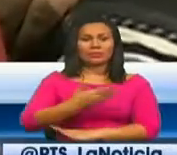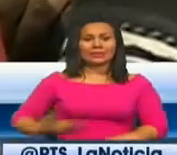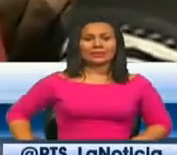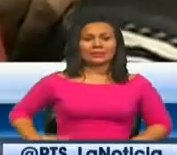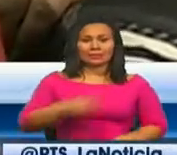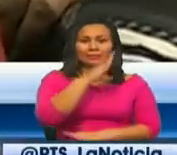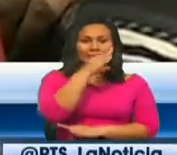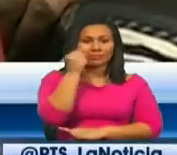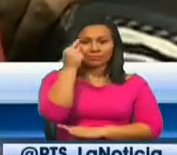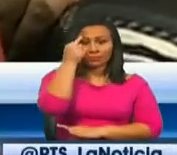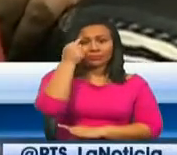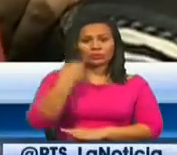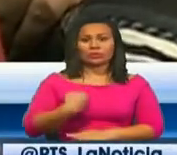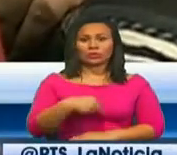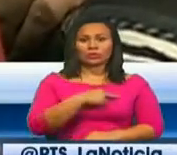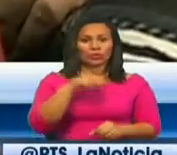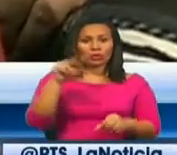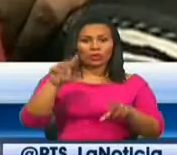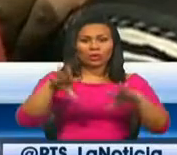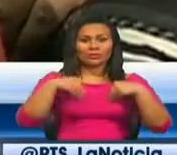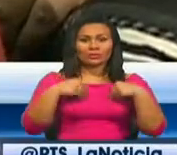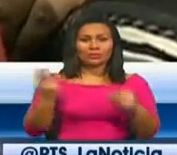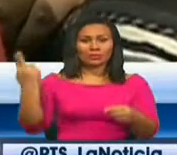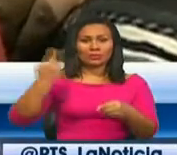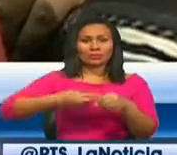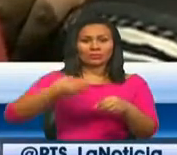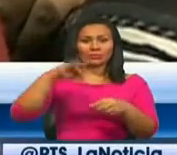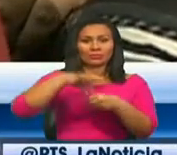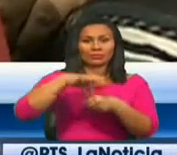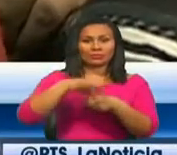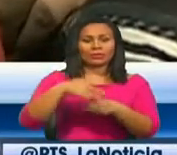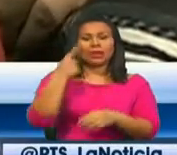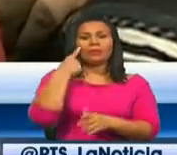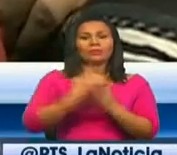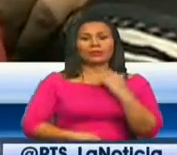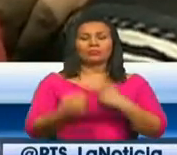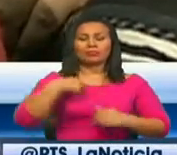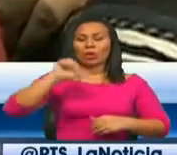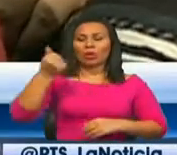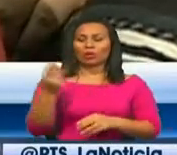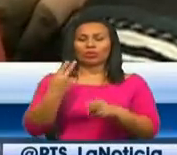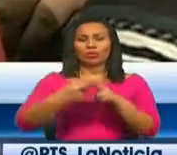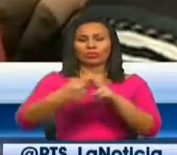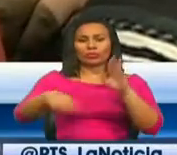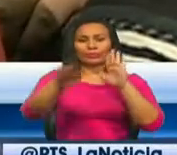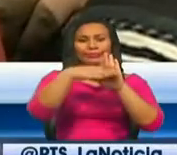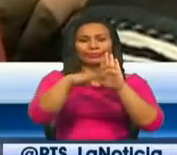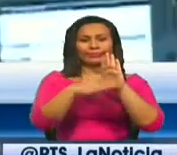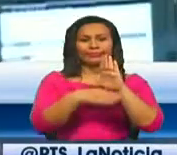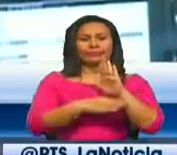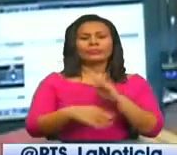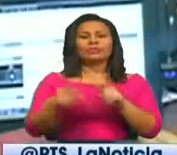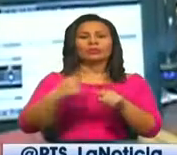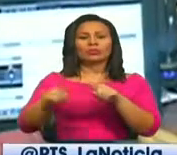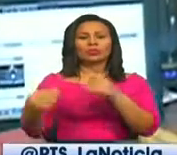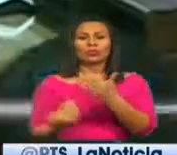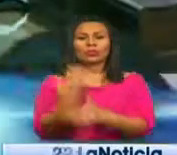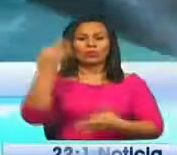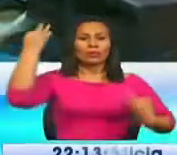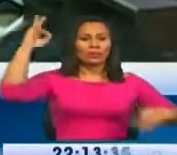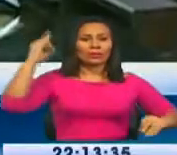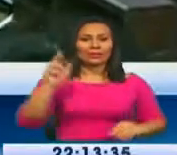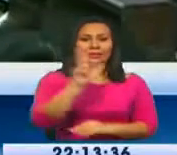de no participar en el próximo proceso electoral y apoyar la consolidación de nuevos cuadros políticos. De